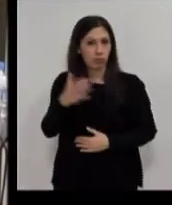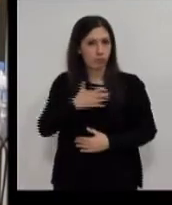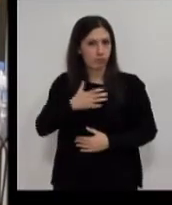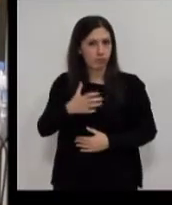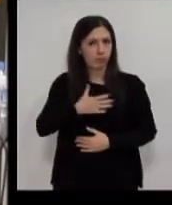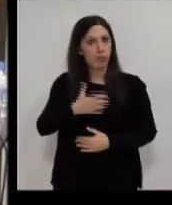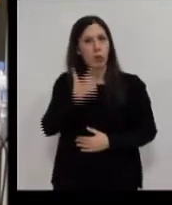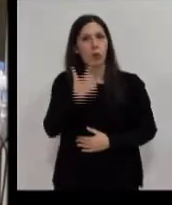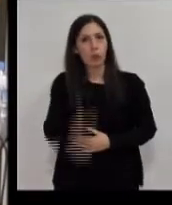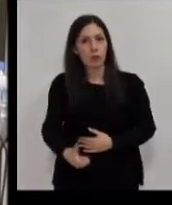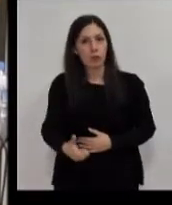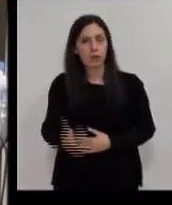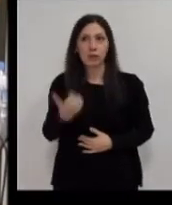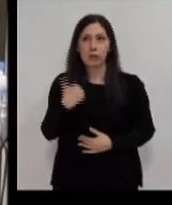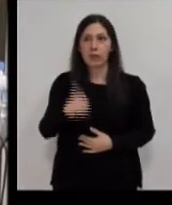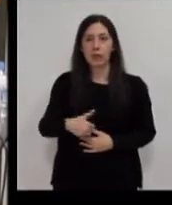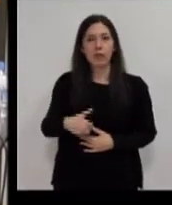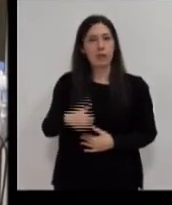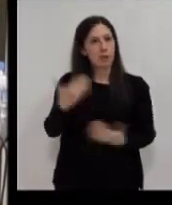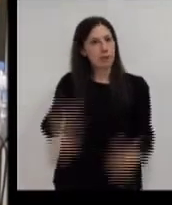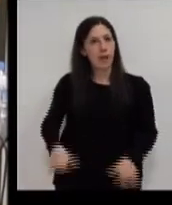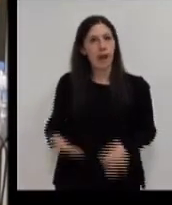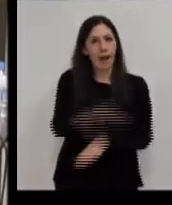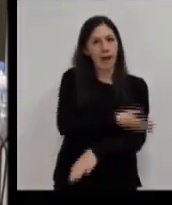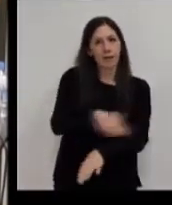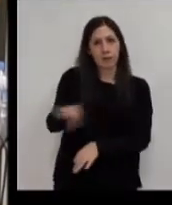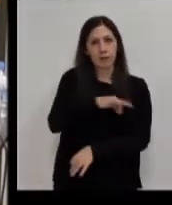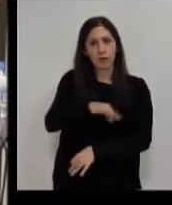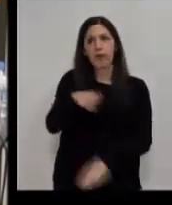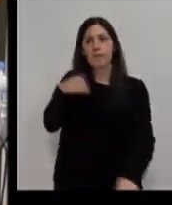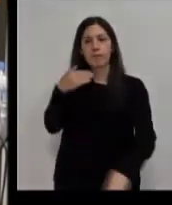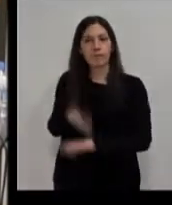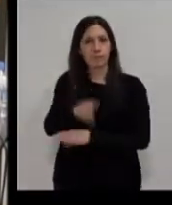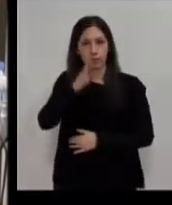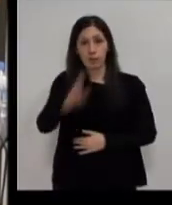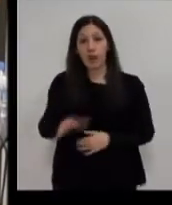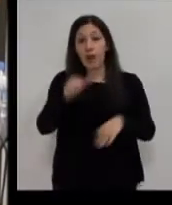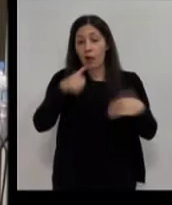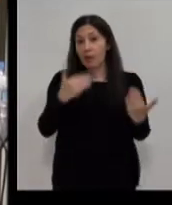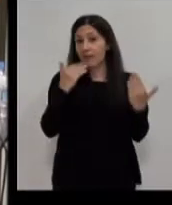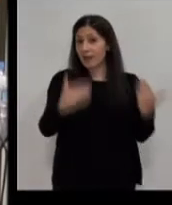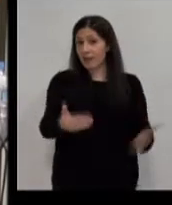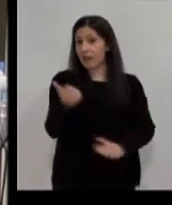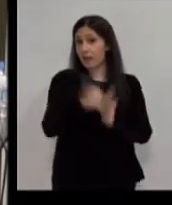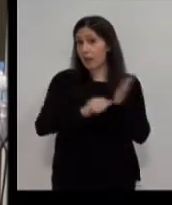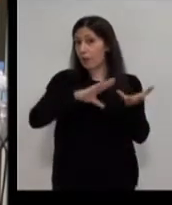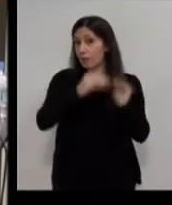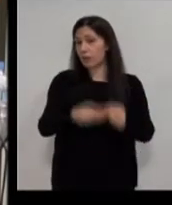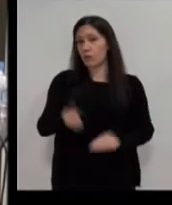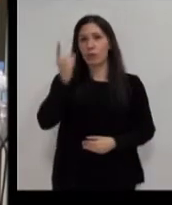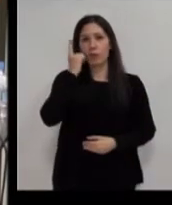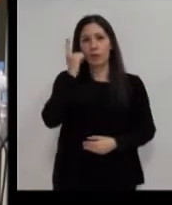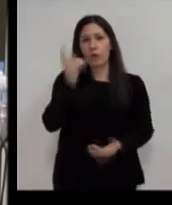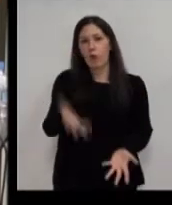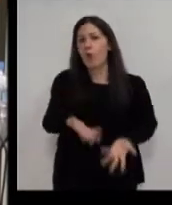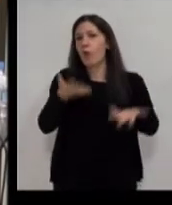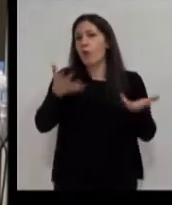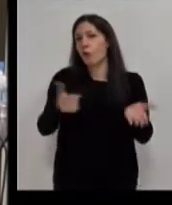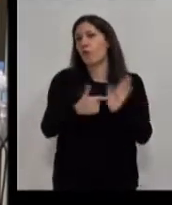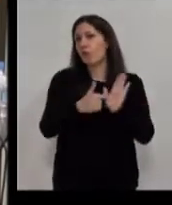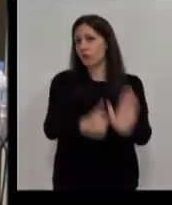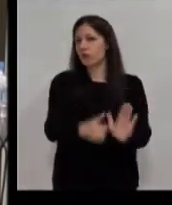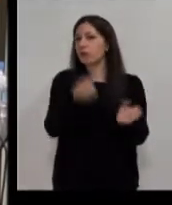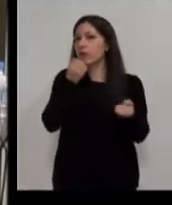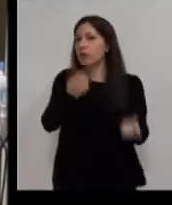accesible porque era una aventura, sino que te ibas ya como al restaurante ya preseleccionado. Pues ahora, con esta aplicación